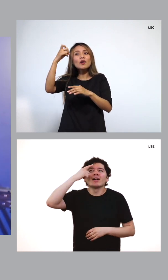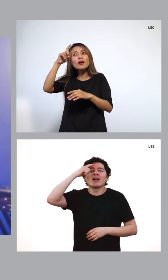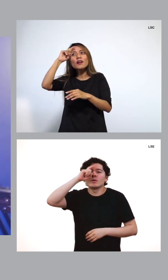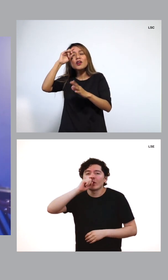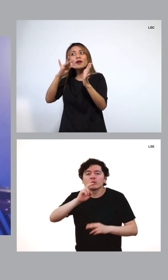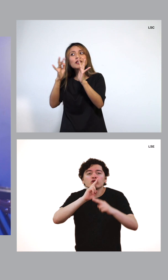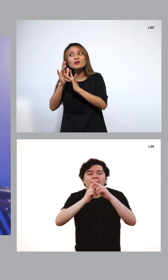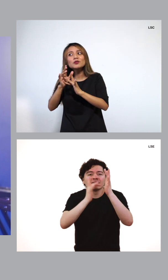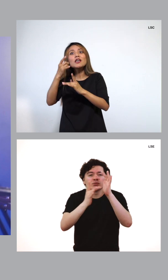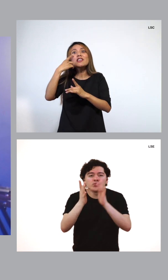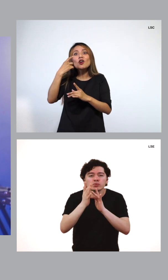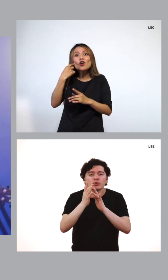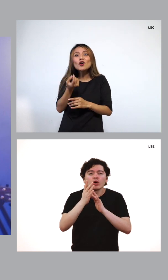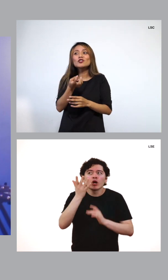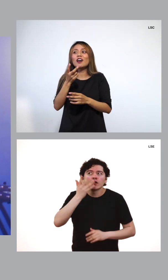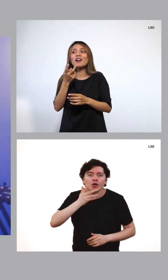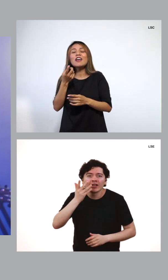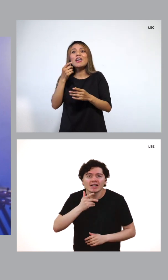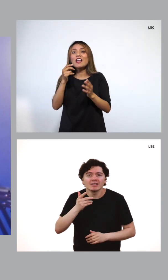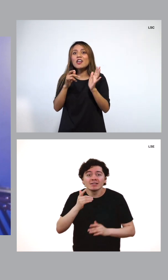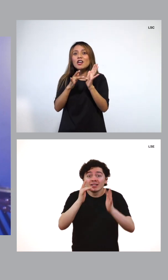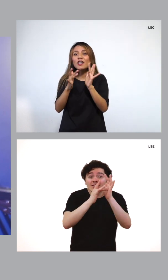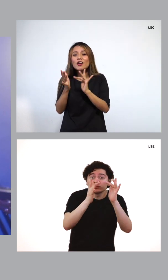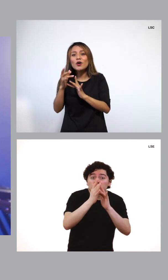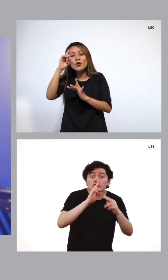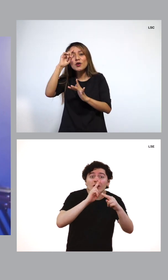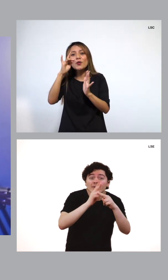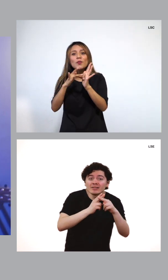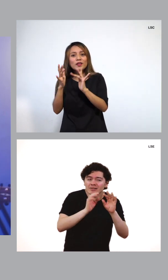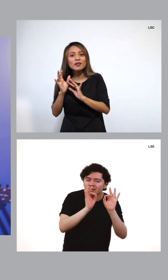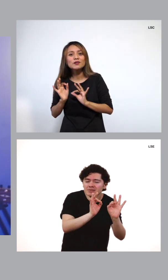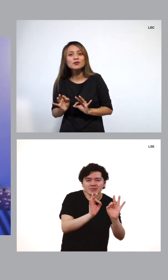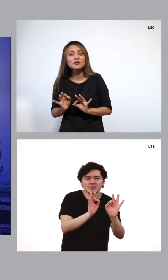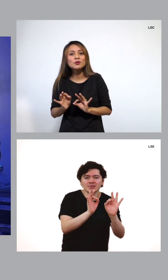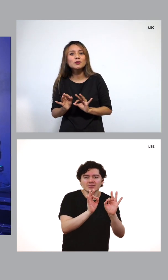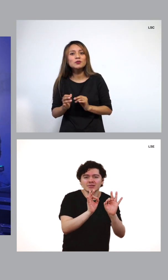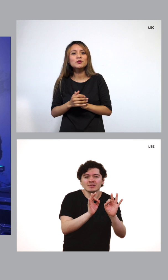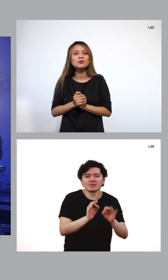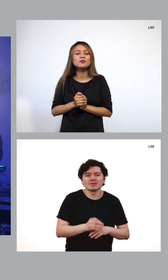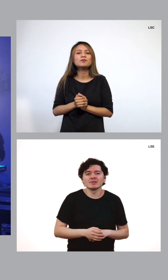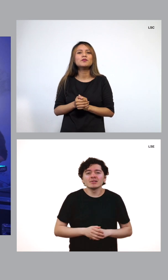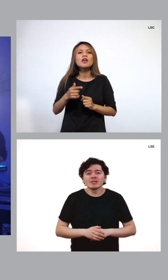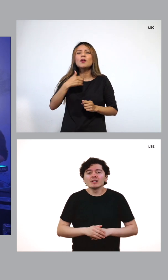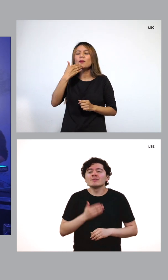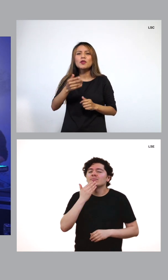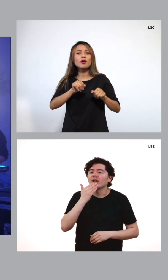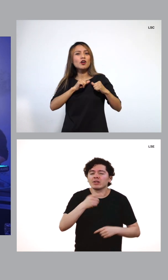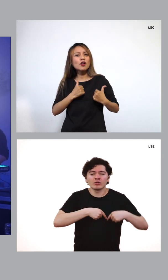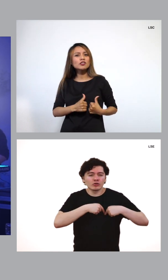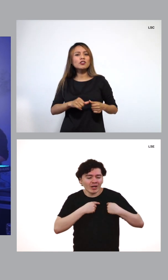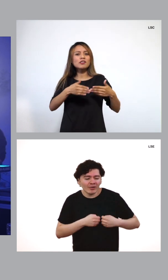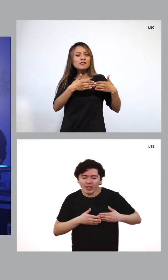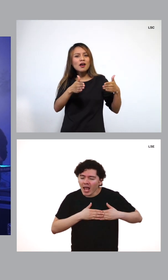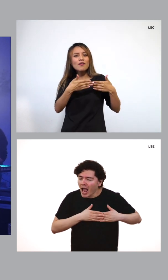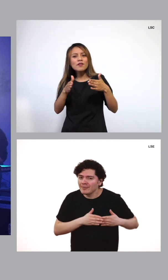hoy declaro sobre nuestro país, declaro, Señor, sobre España, que tú estás trayendo salvación. Oh Señor, yo pido que corazones sean